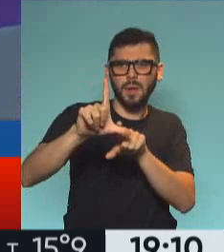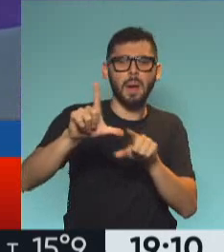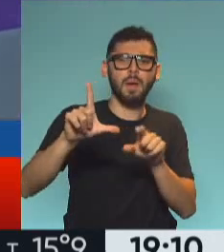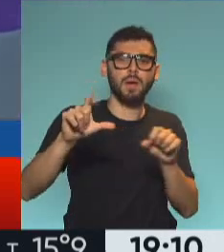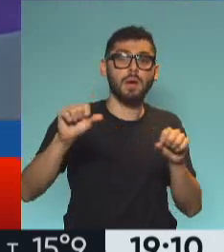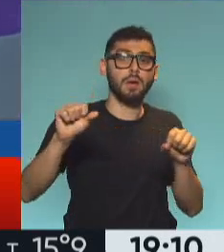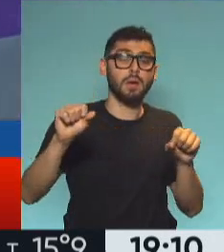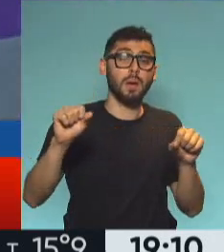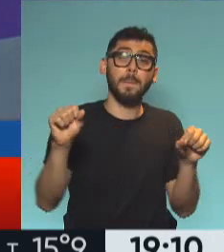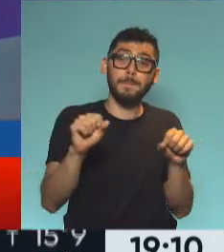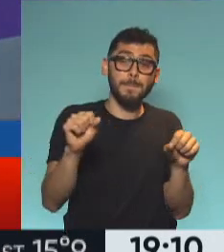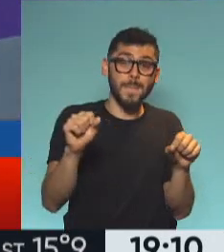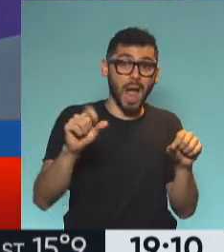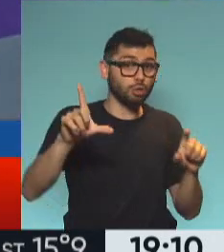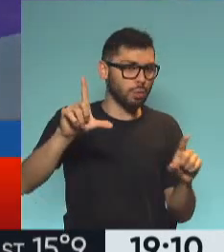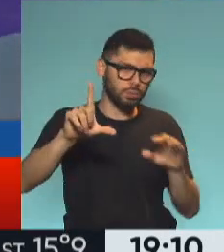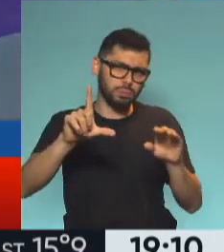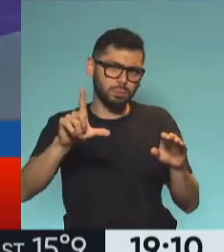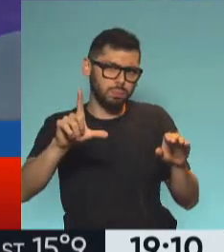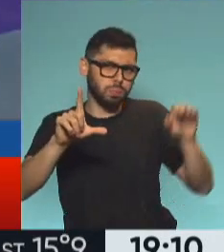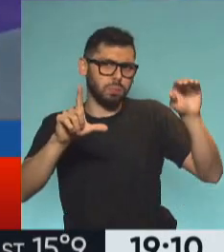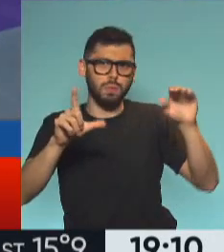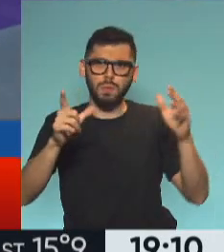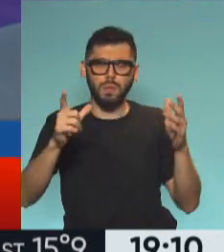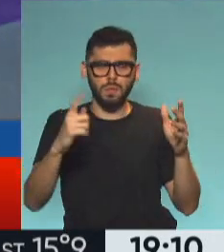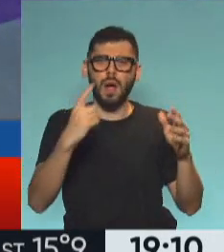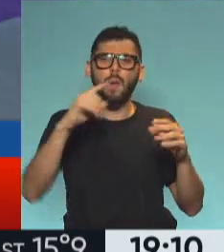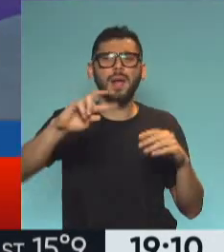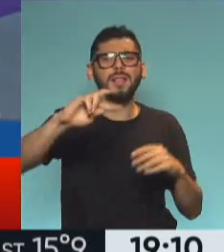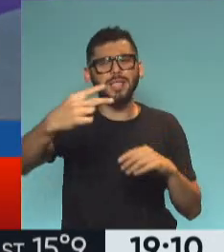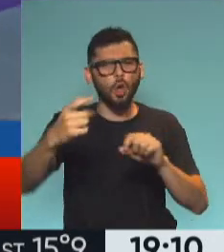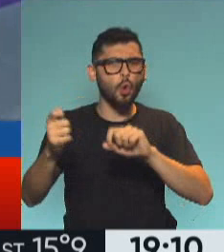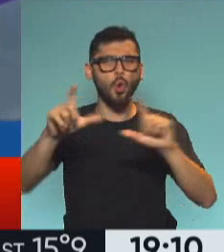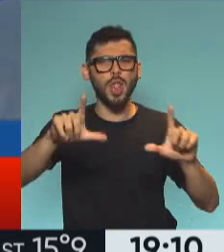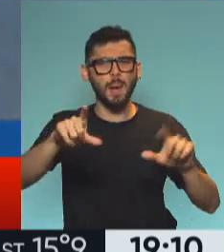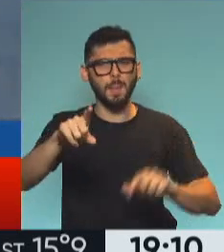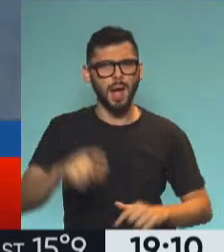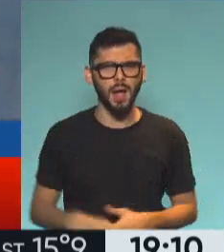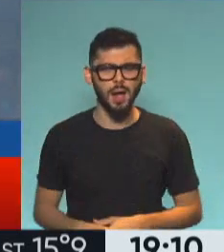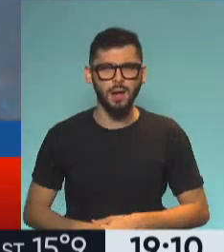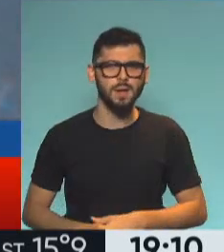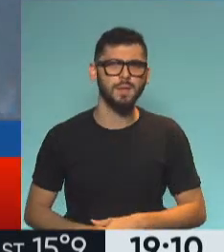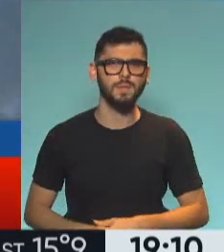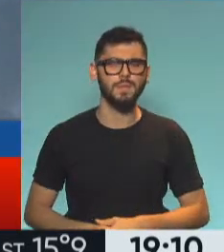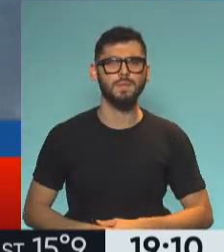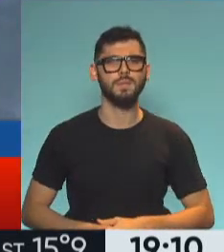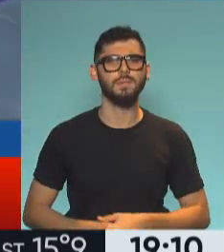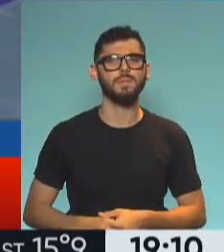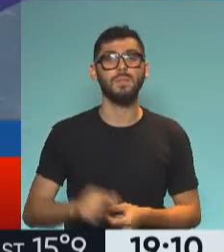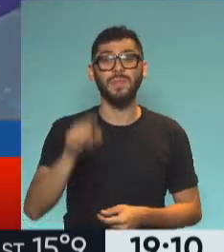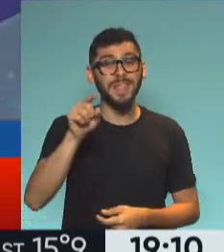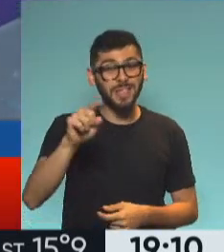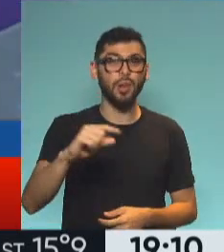vertical prácticamente, sí, para Nación, y se ha visto el crecimiento. Vamos a una segunda placa, doctor, para ver que lleguemos. Bueno, acá tenemos, y acá le queríamos